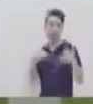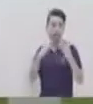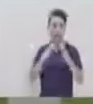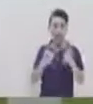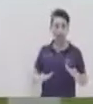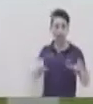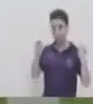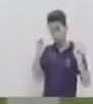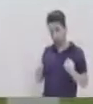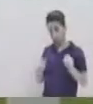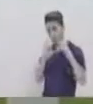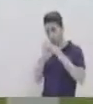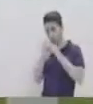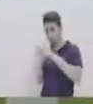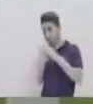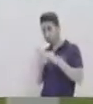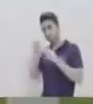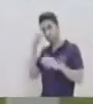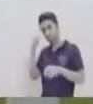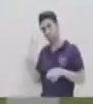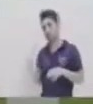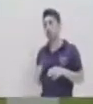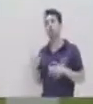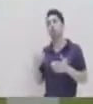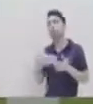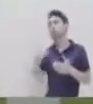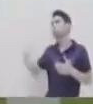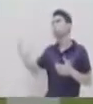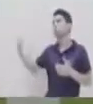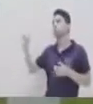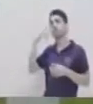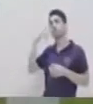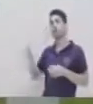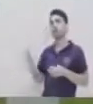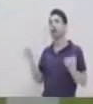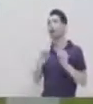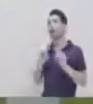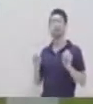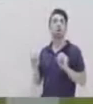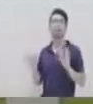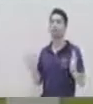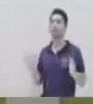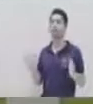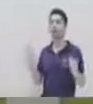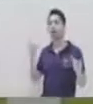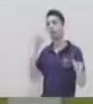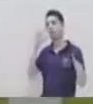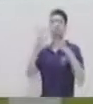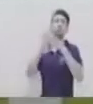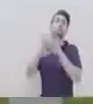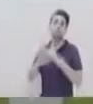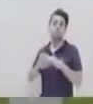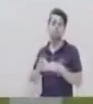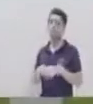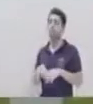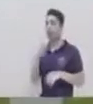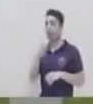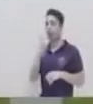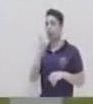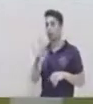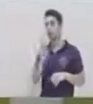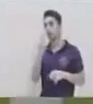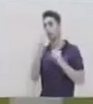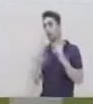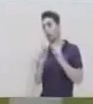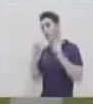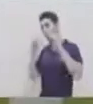en casa, debemos de organizar nuestro día, porque si pasamos los días como que no tiene ningún sentido, entonces eso hace también